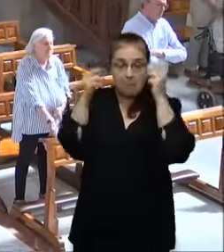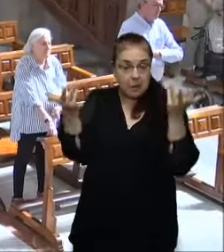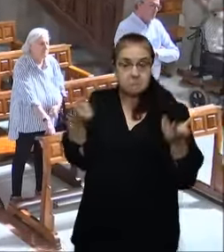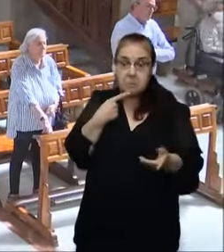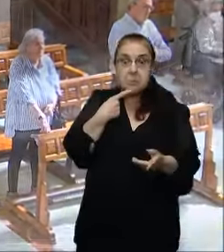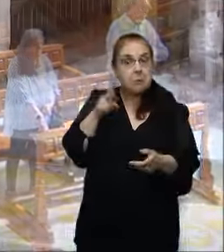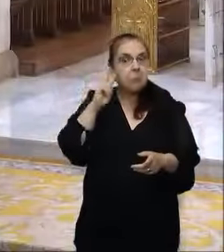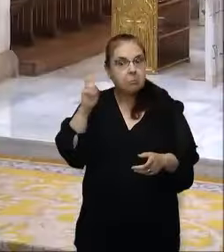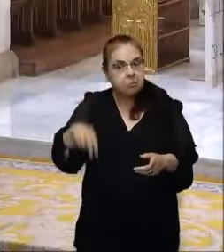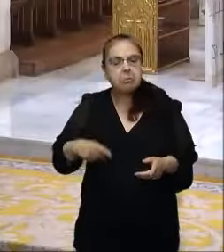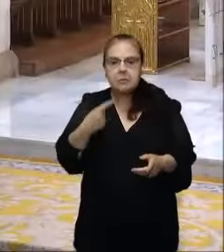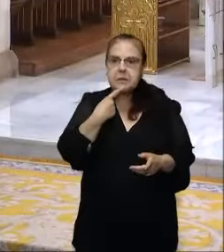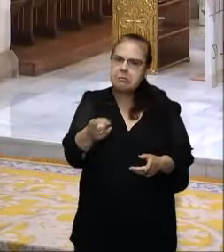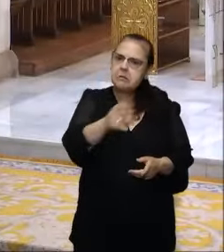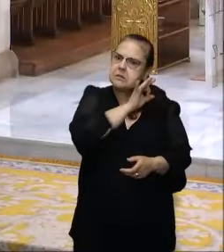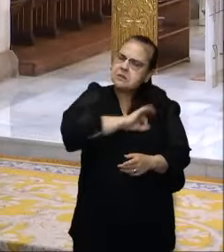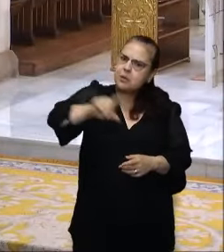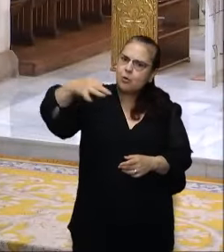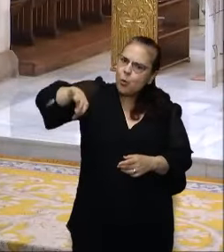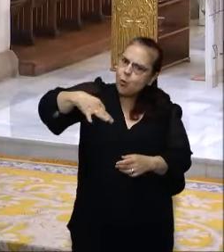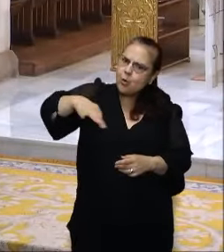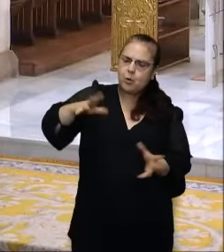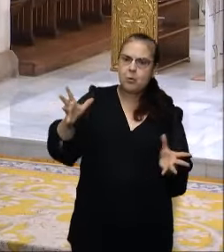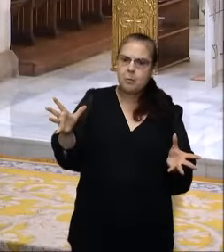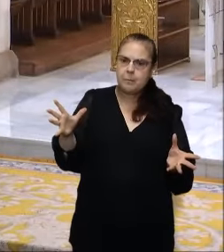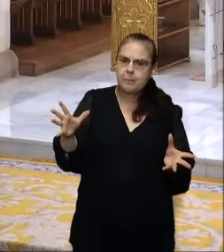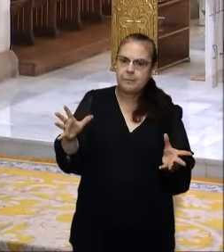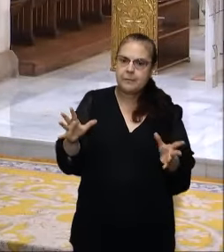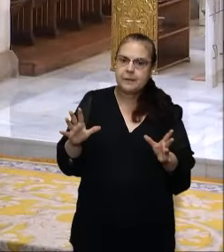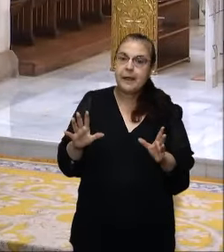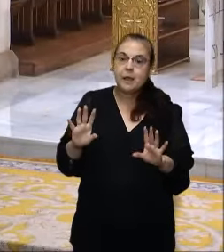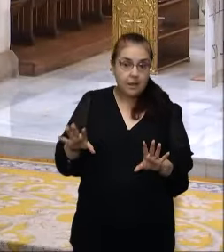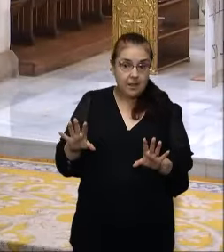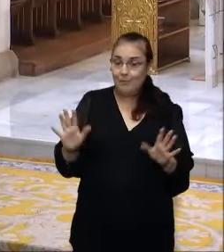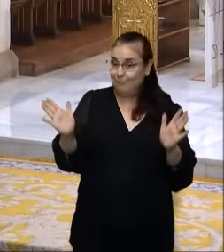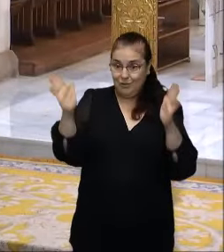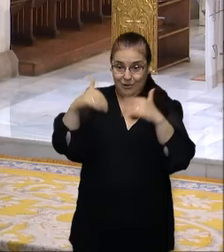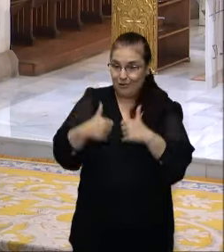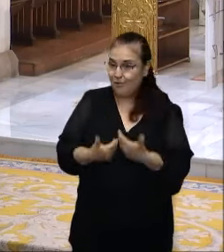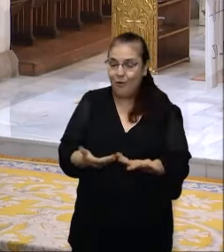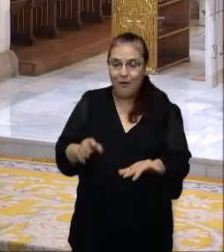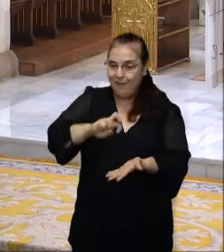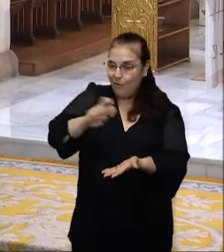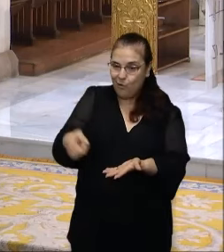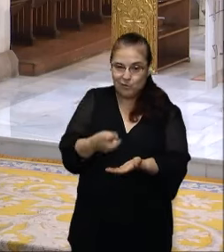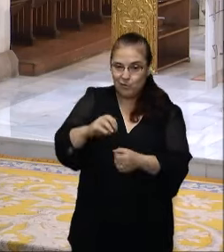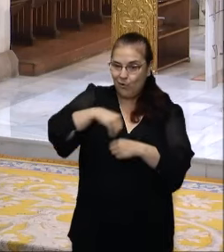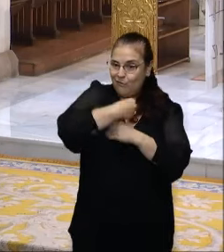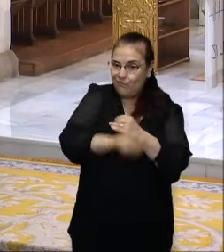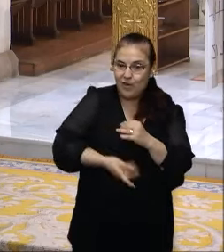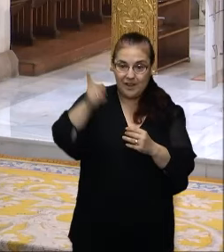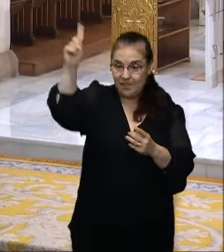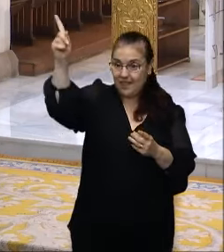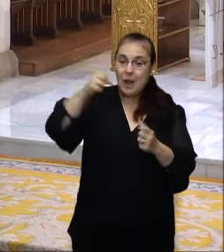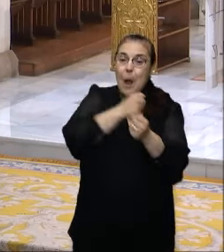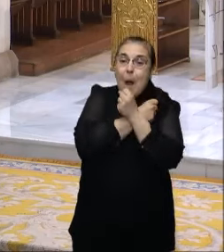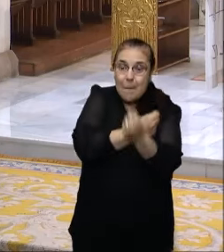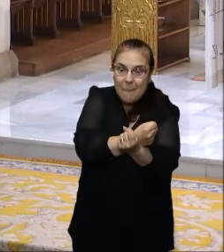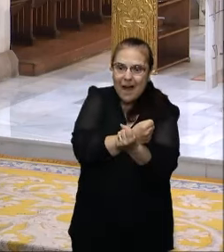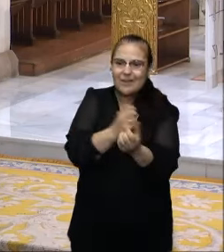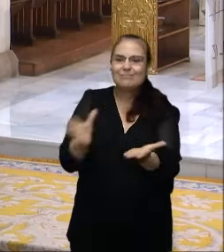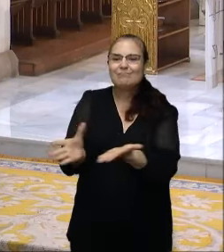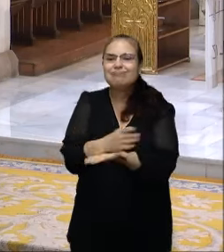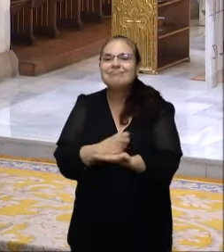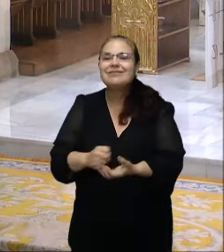cuando dices que el Señor es uno solo. Y no hay otro fuera de él. Y que amarlo con todo el